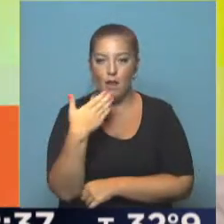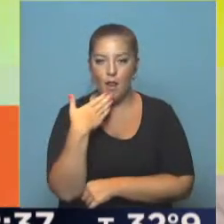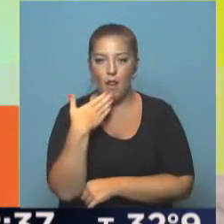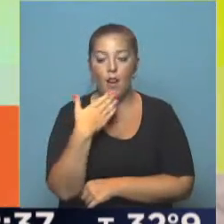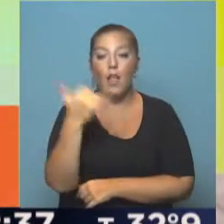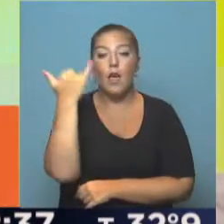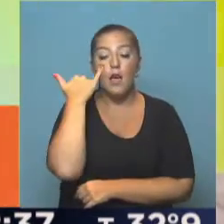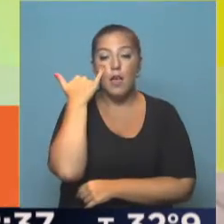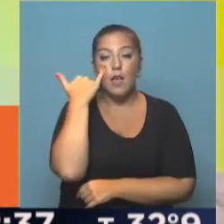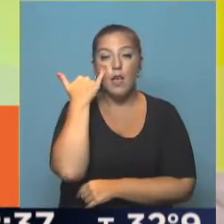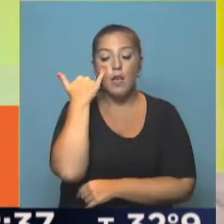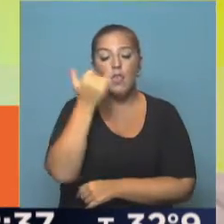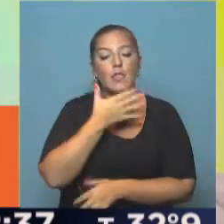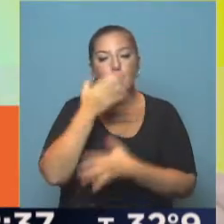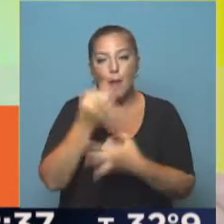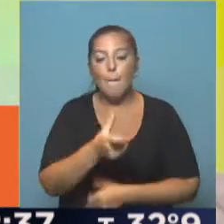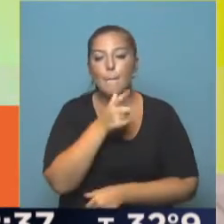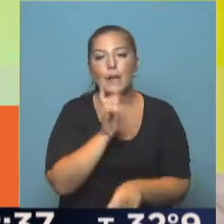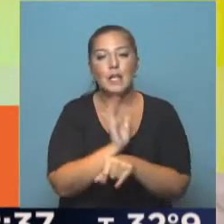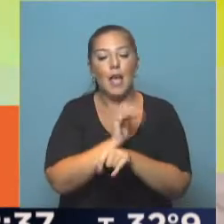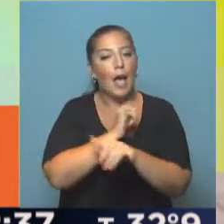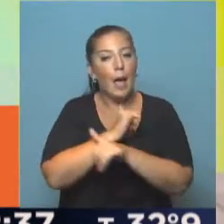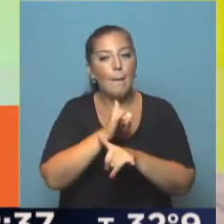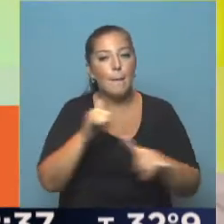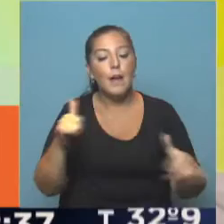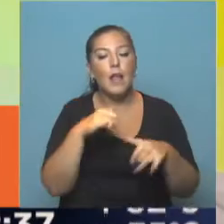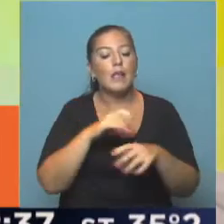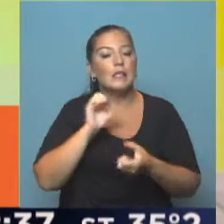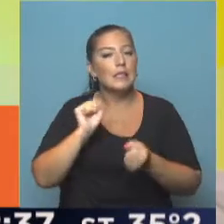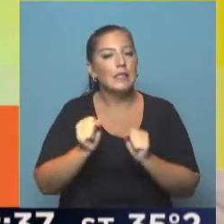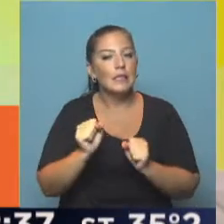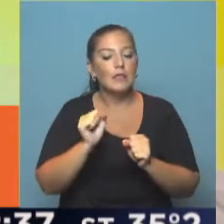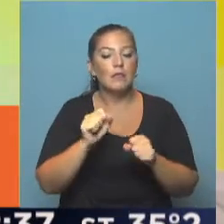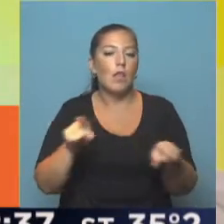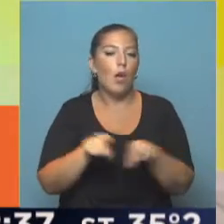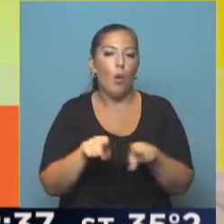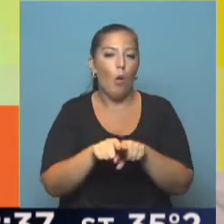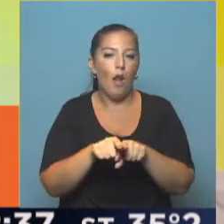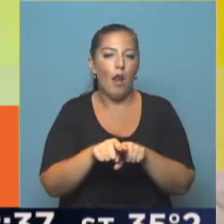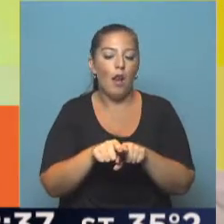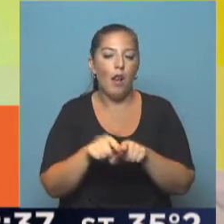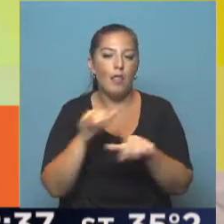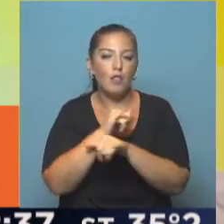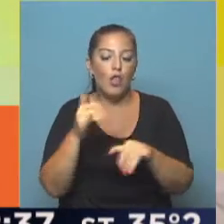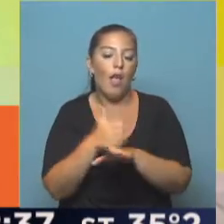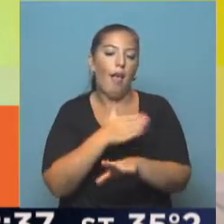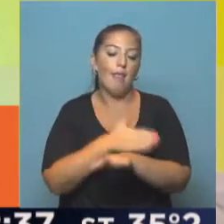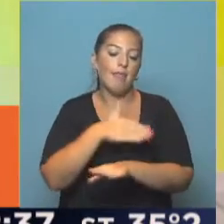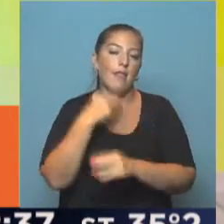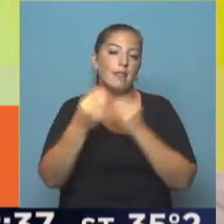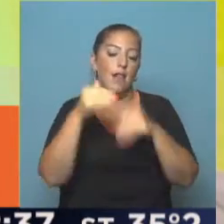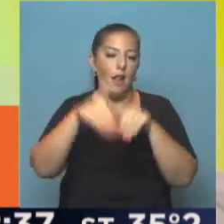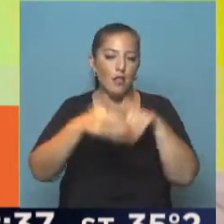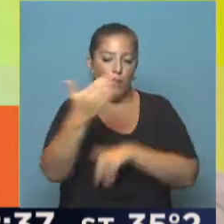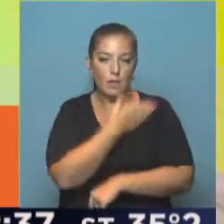y que promete realmente ser una campaña con mucha tensión, como la que se desarrolló antes de estas presidenciales.